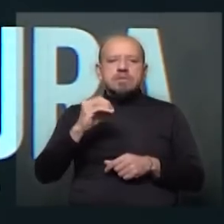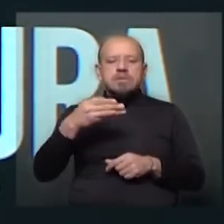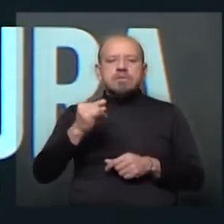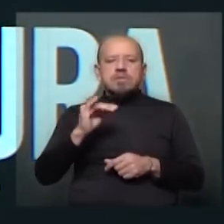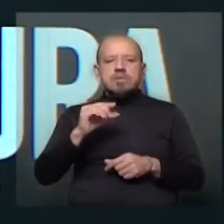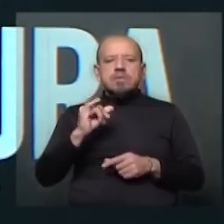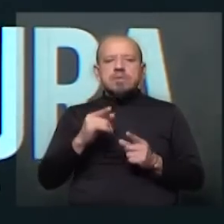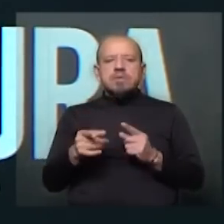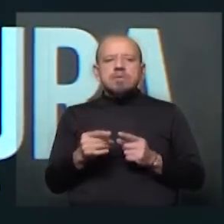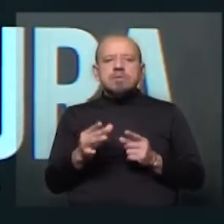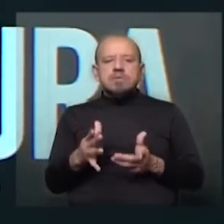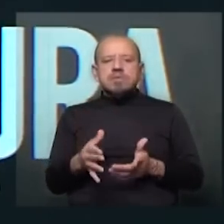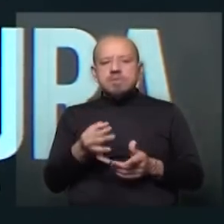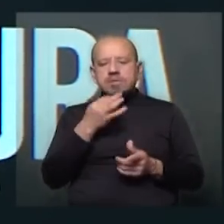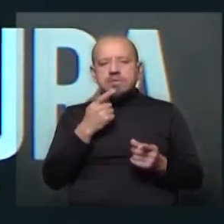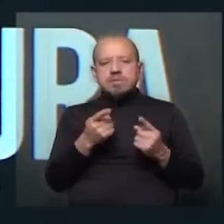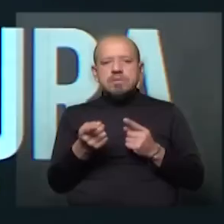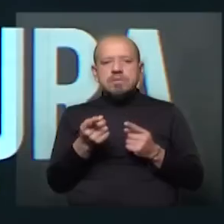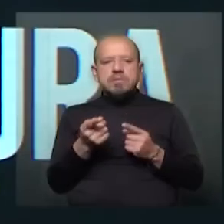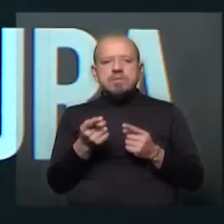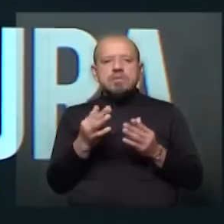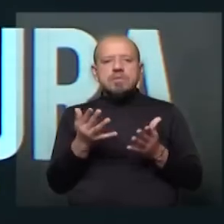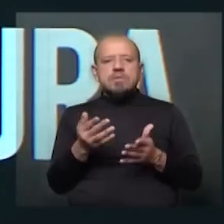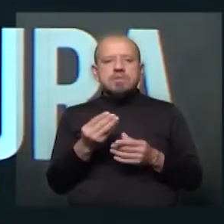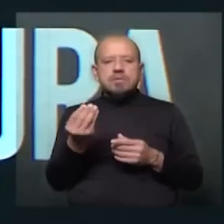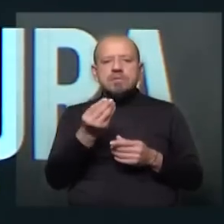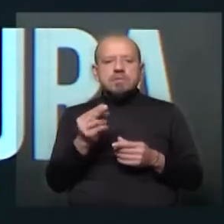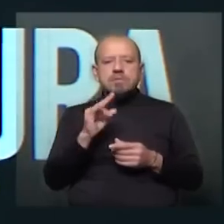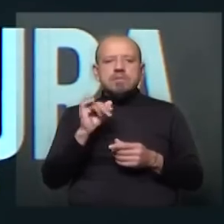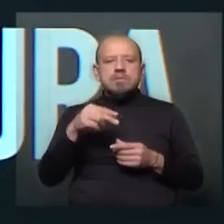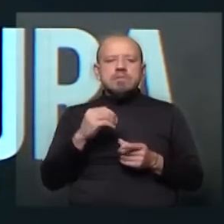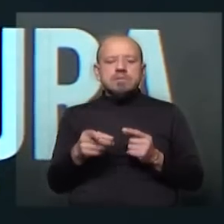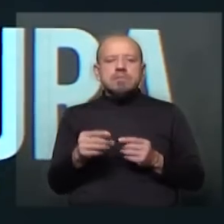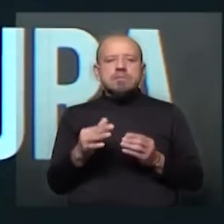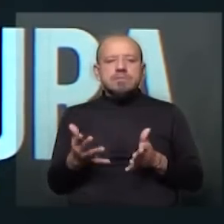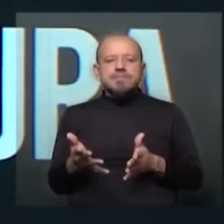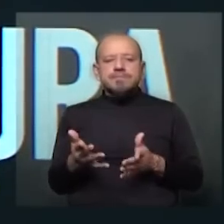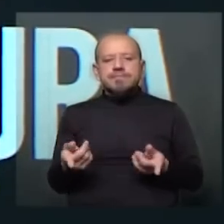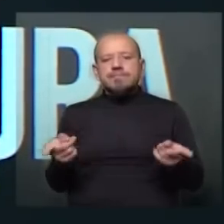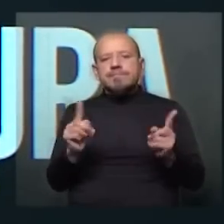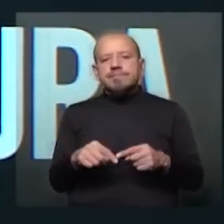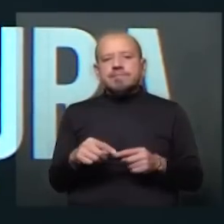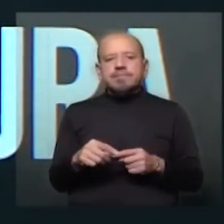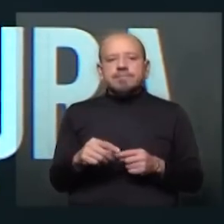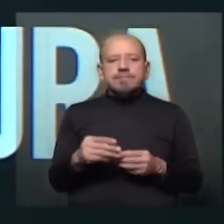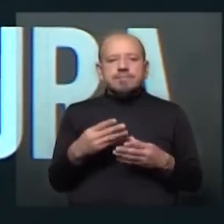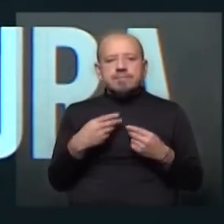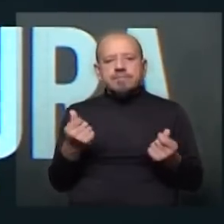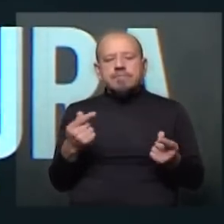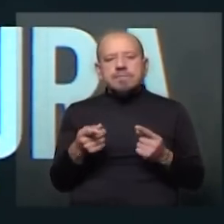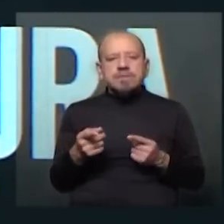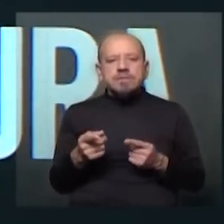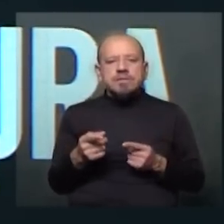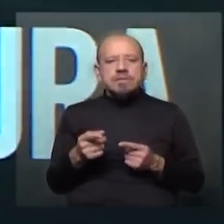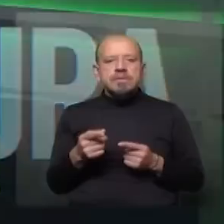no este hablan de Mafalda Y por supuesto de Kino de su Creador y es increíble volver a a a sentir esa vigencia